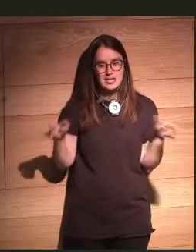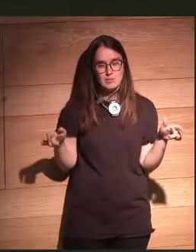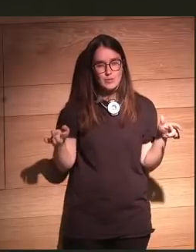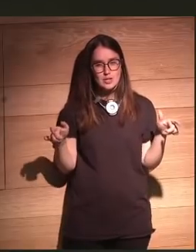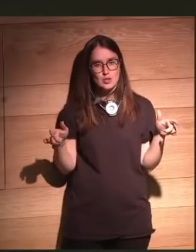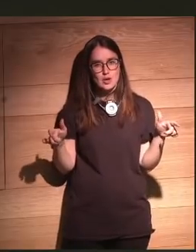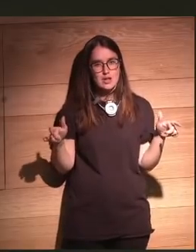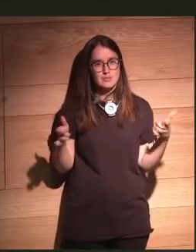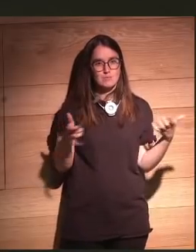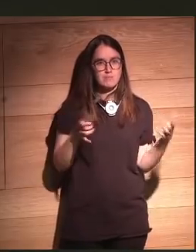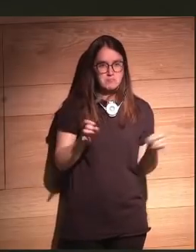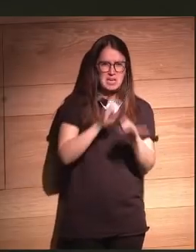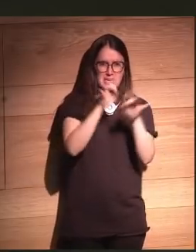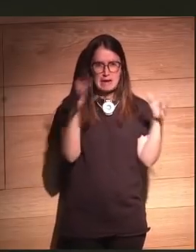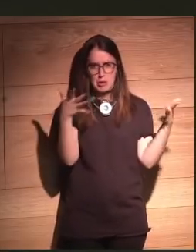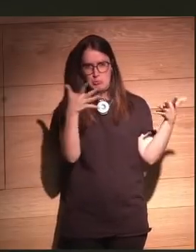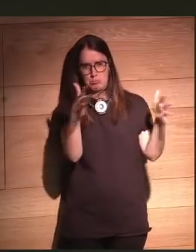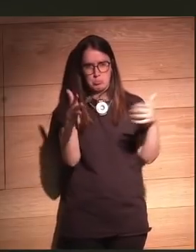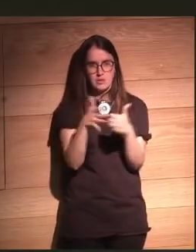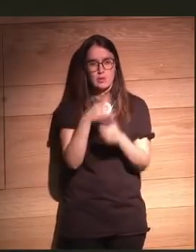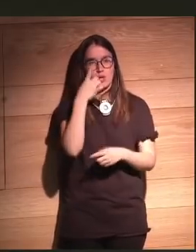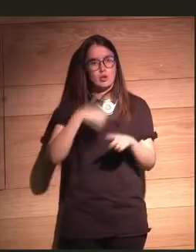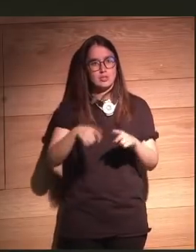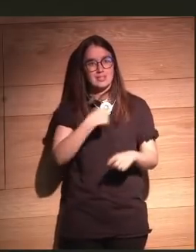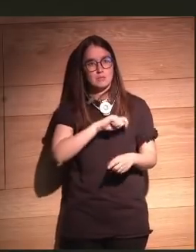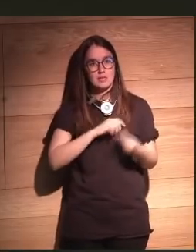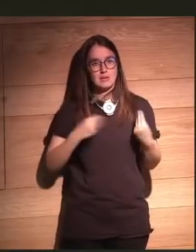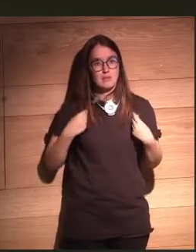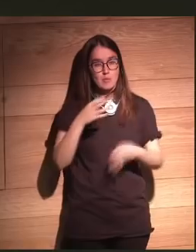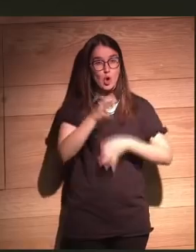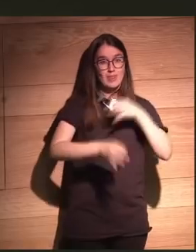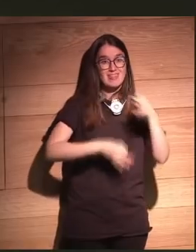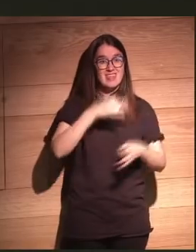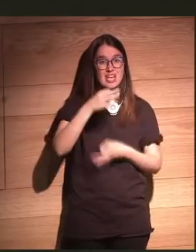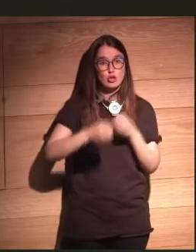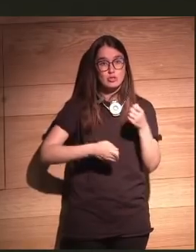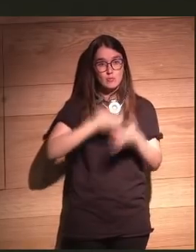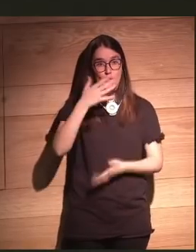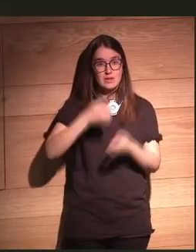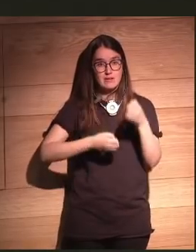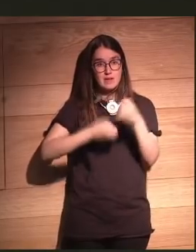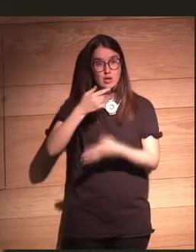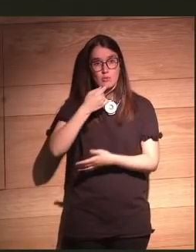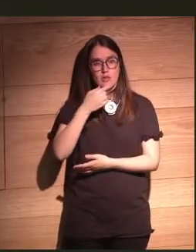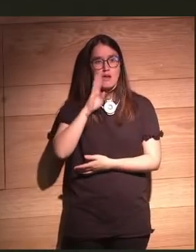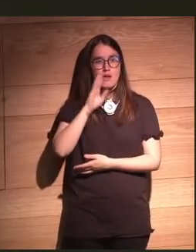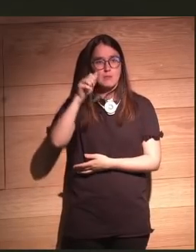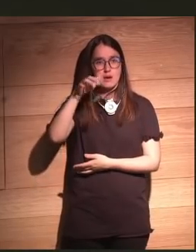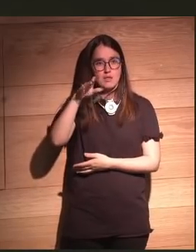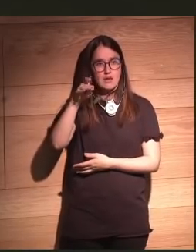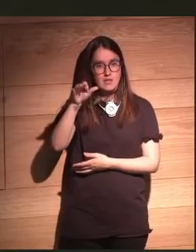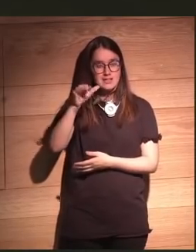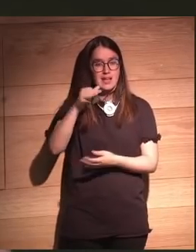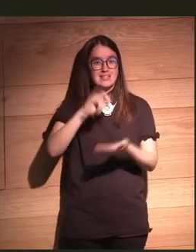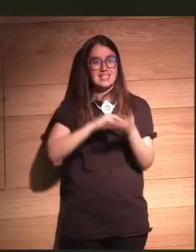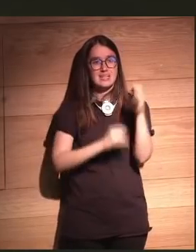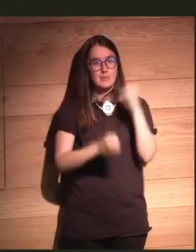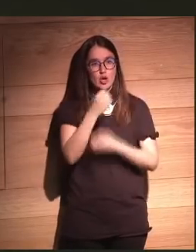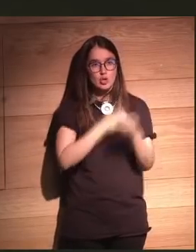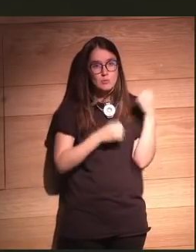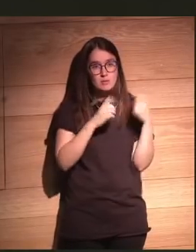tiene más o menos claro. Y de hecho, una de las cosas de que España viva a través de ciclos inmobiliarios, ¿no?, ya no solo, como decía Mercedes, que el sistema económico, el